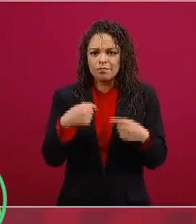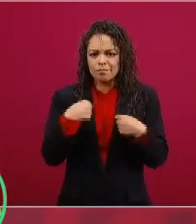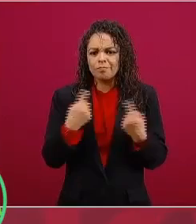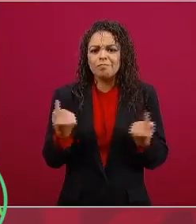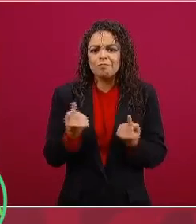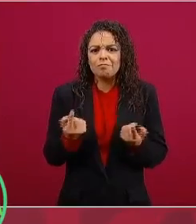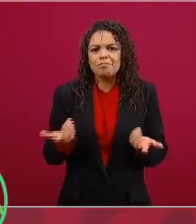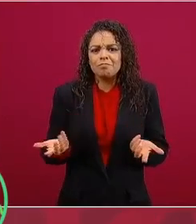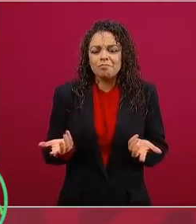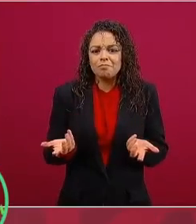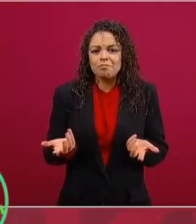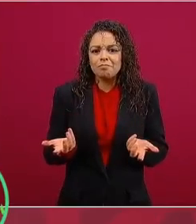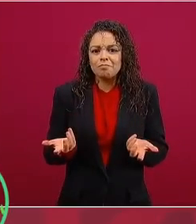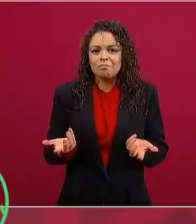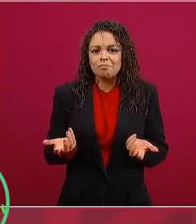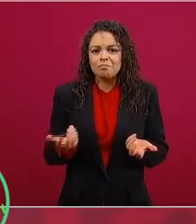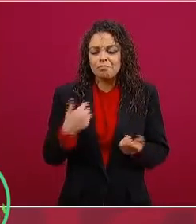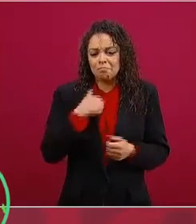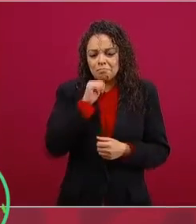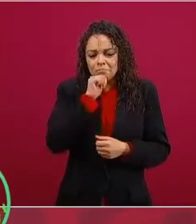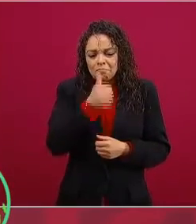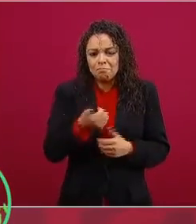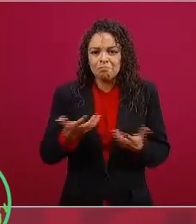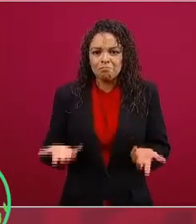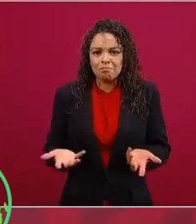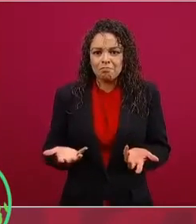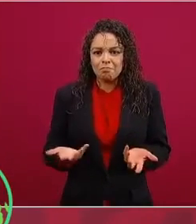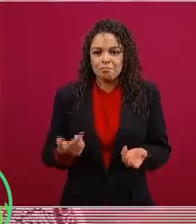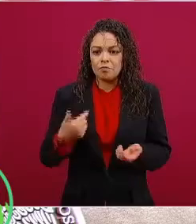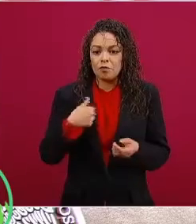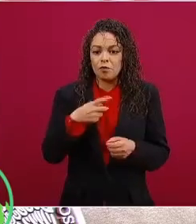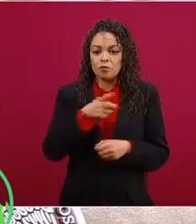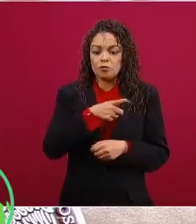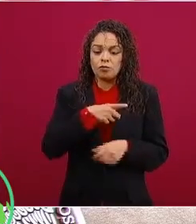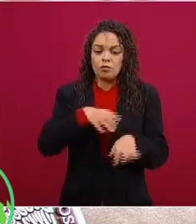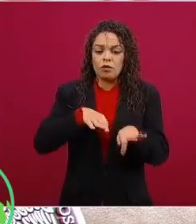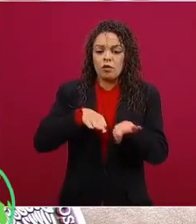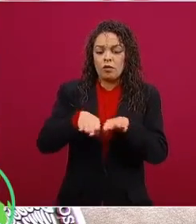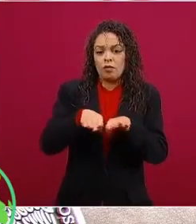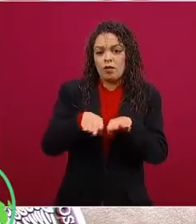un empleado de una minoría,